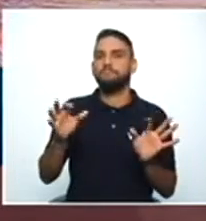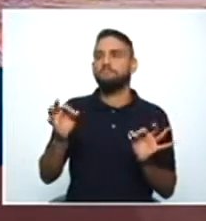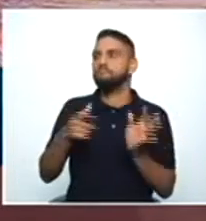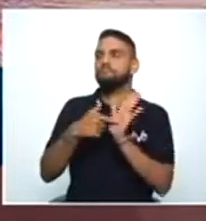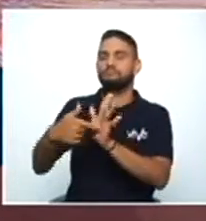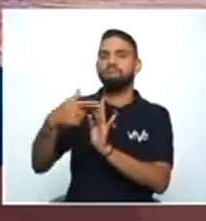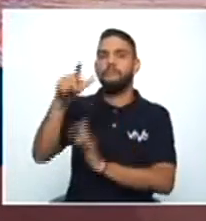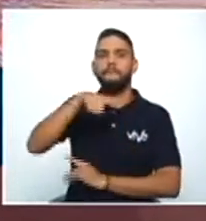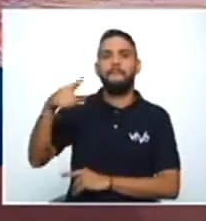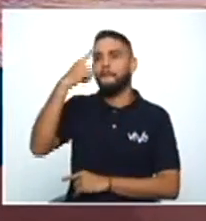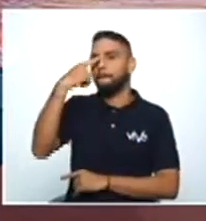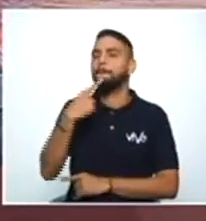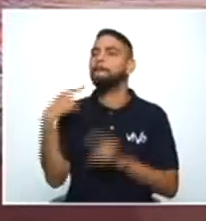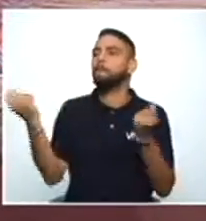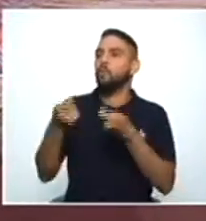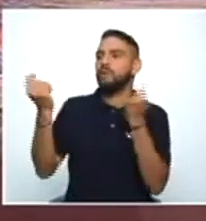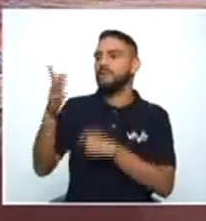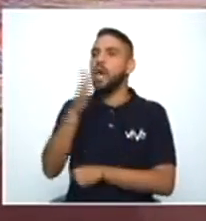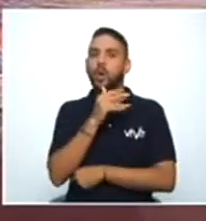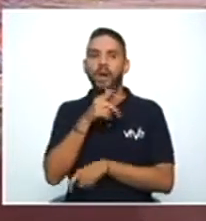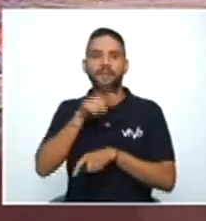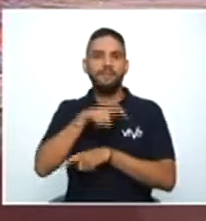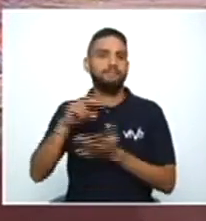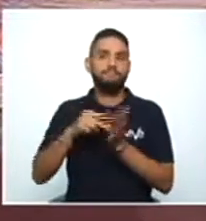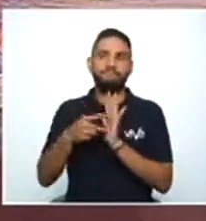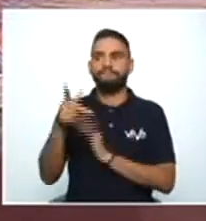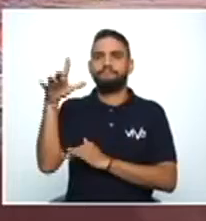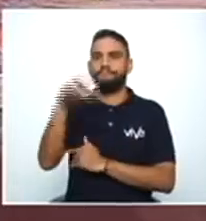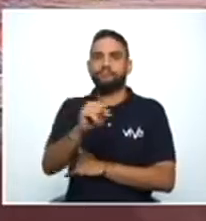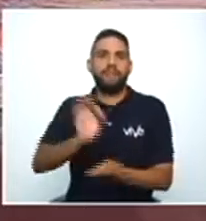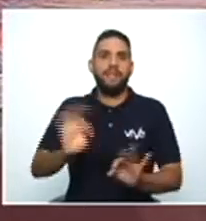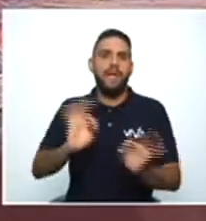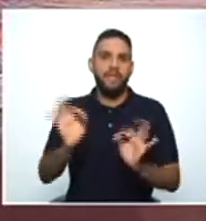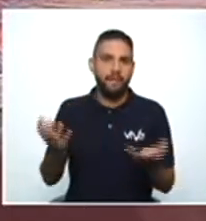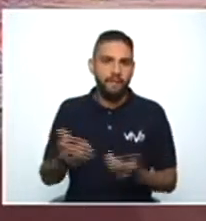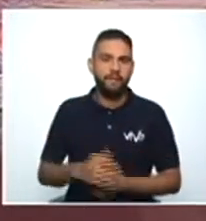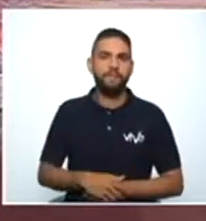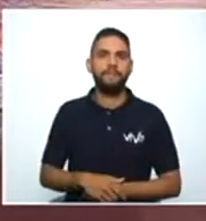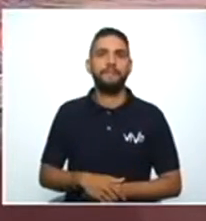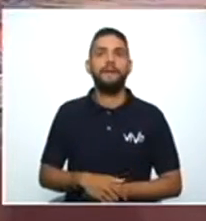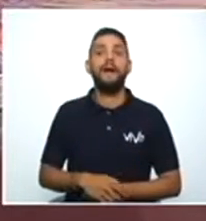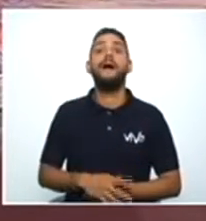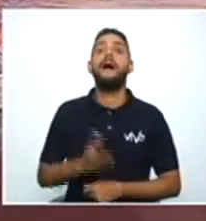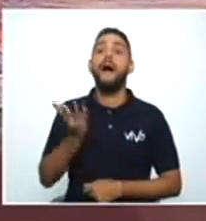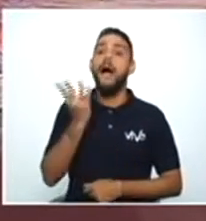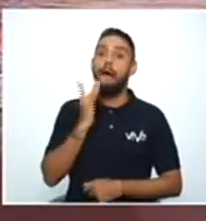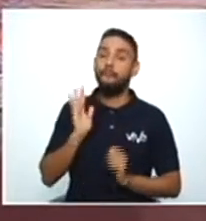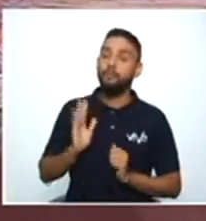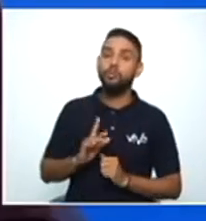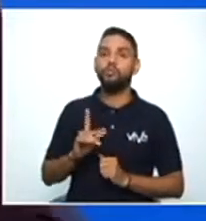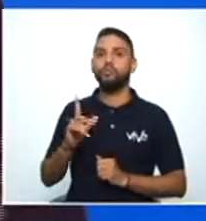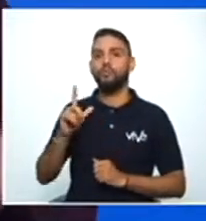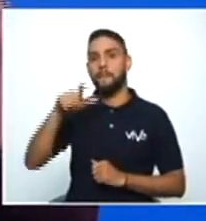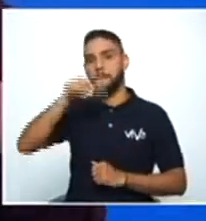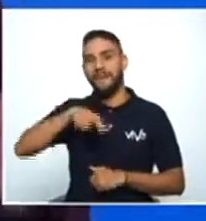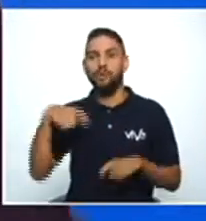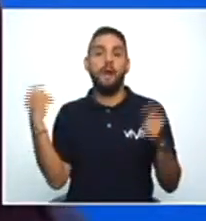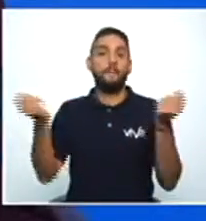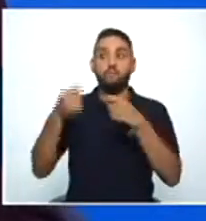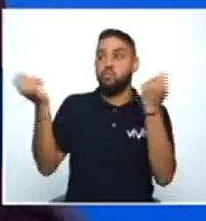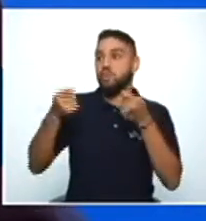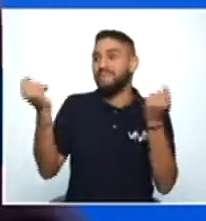este artista no va a ser de alguna manera visto de la mejor forma en cambio cuando se hace referencia de lo que su